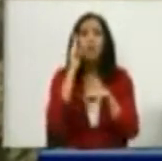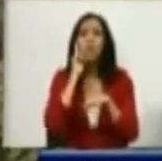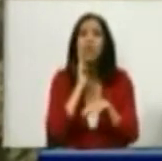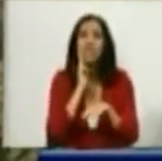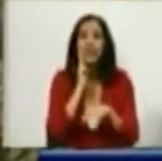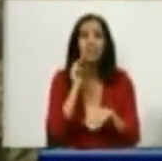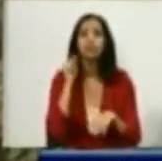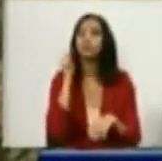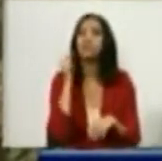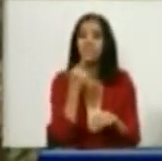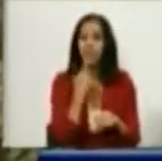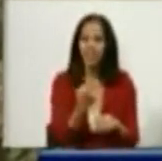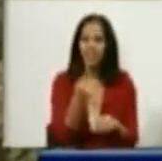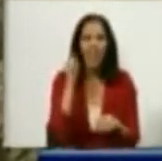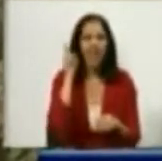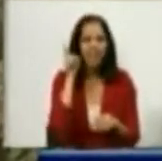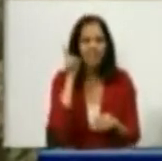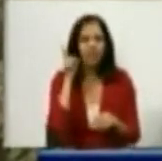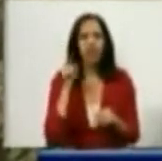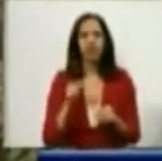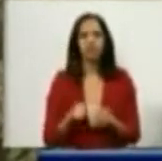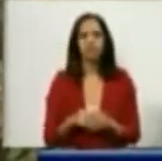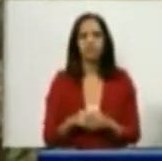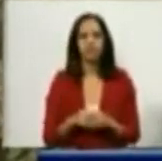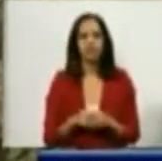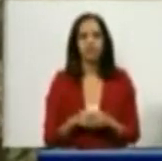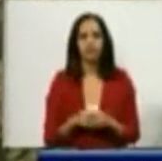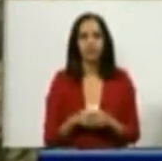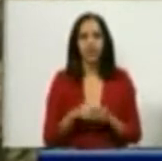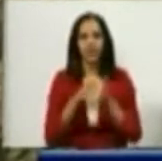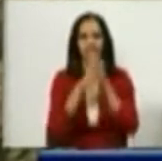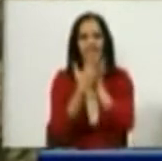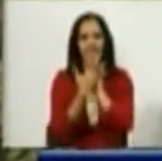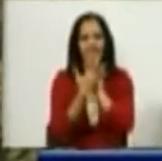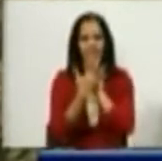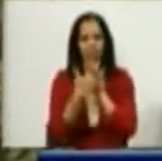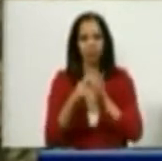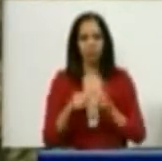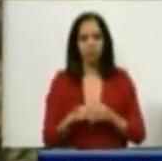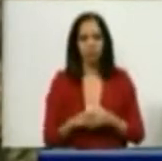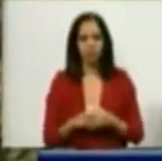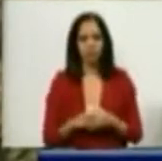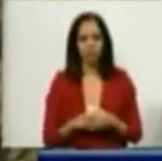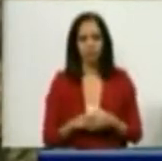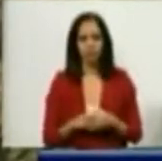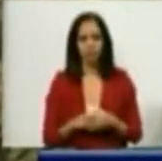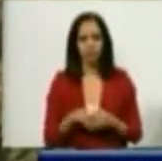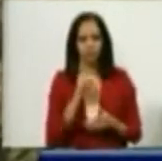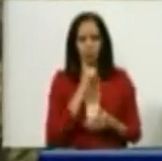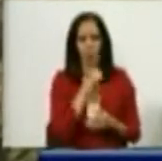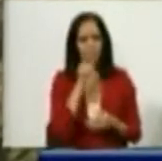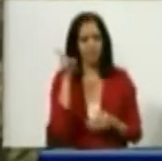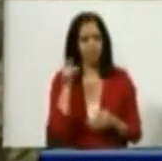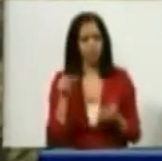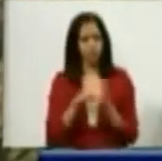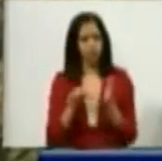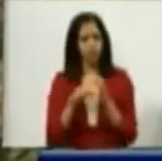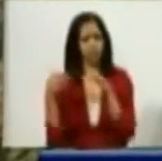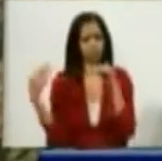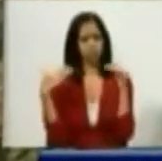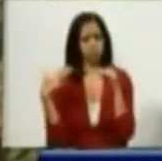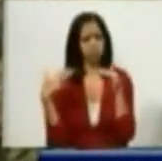se lo dije lo dije ya en en el cerro Cómo se llama el cerro allá donde la batalla